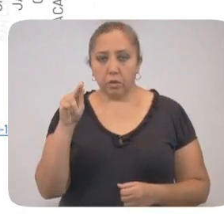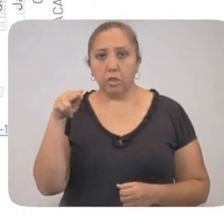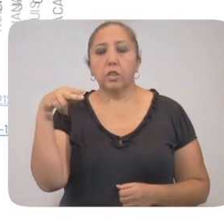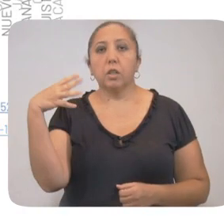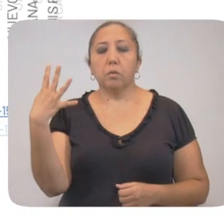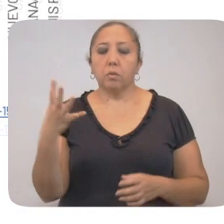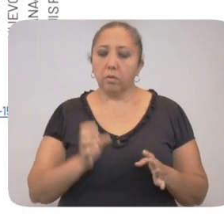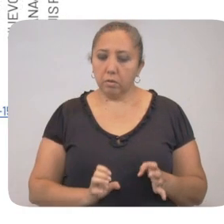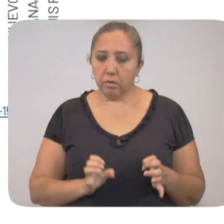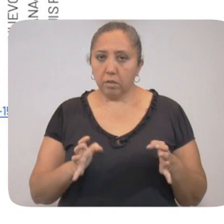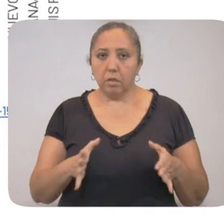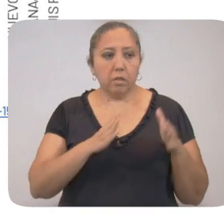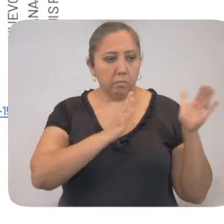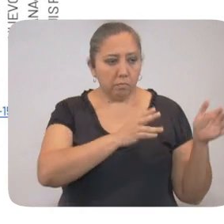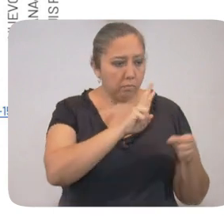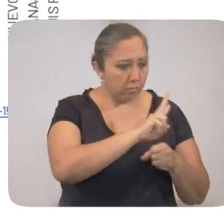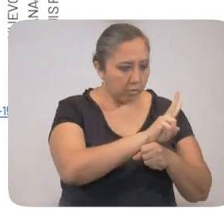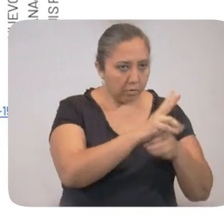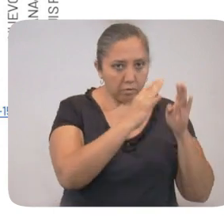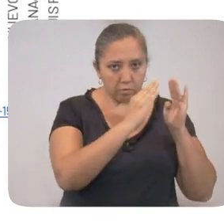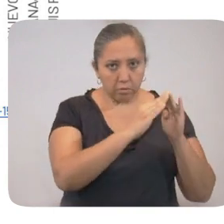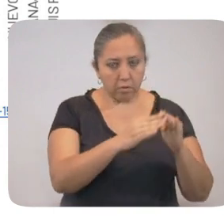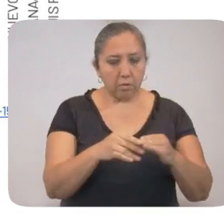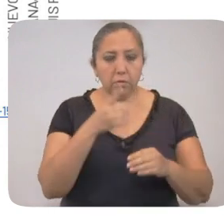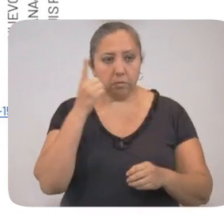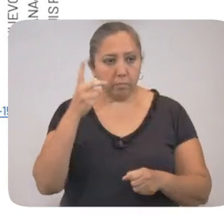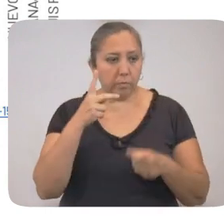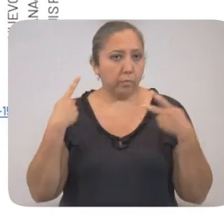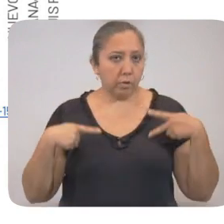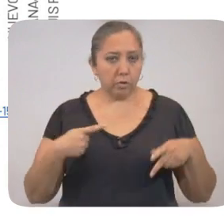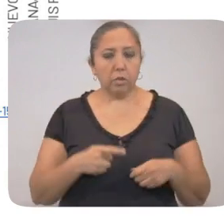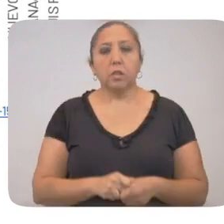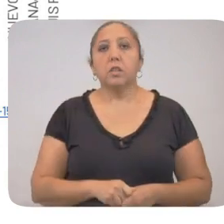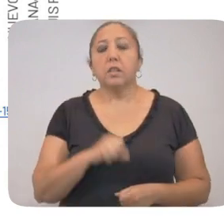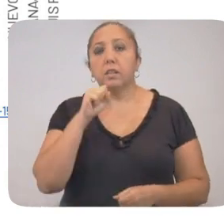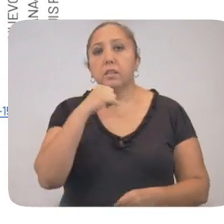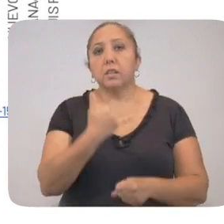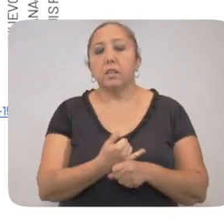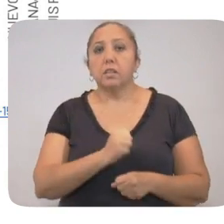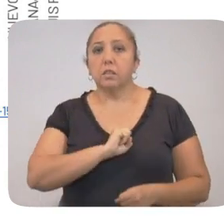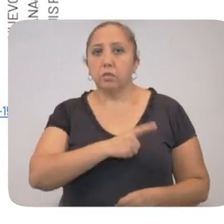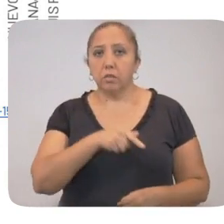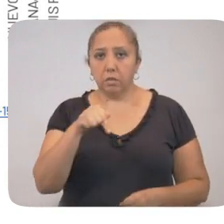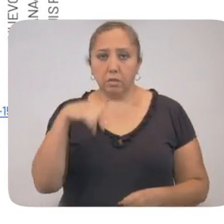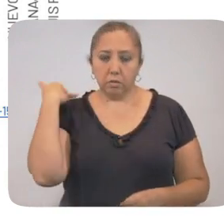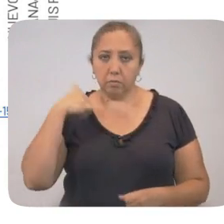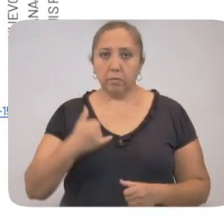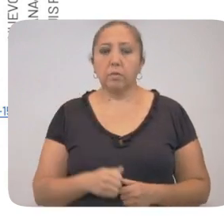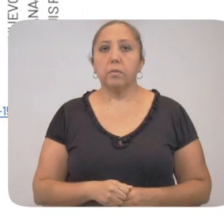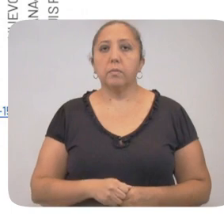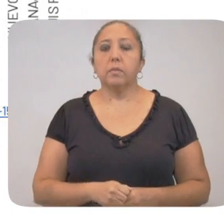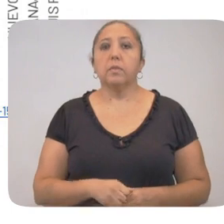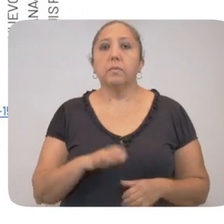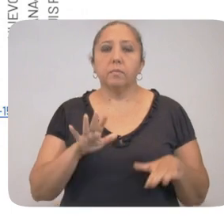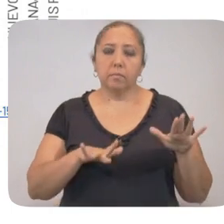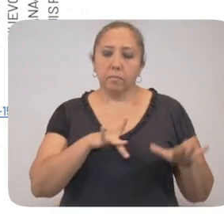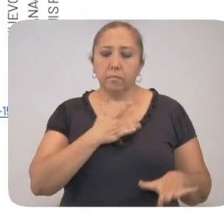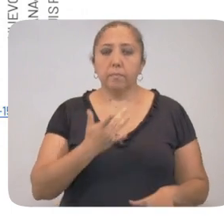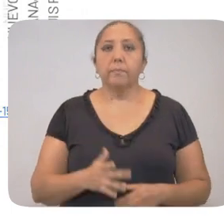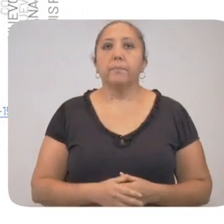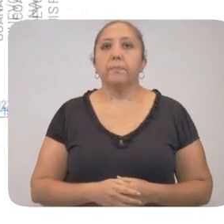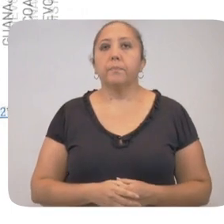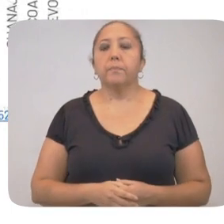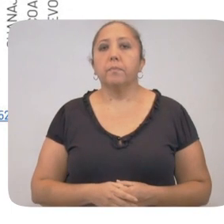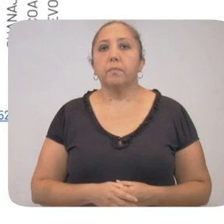384 están estables, aislados y monitoreados constantemente por personal médico de la Secretaría de Salud de Yucatán. Presentan síntomas